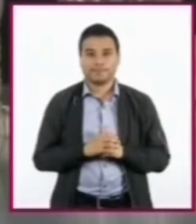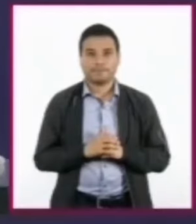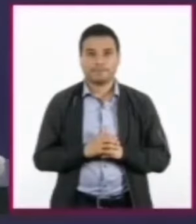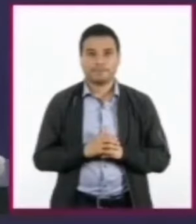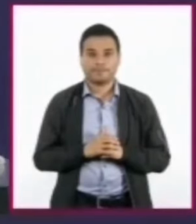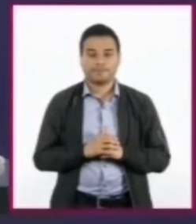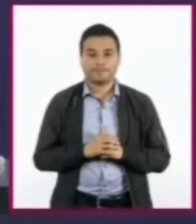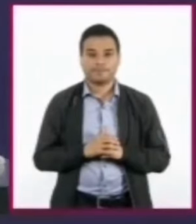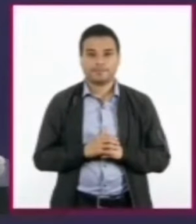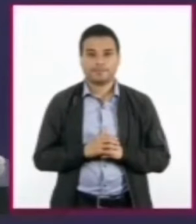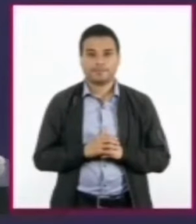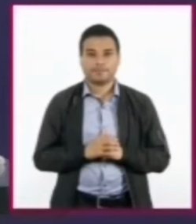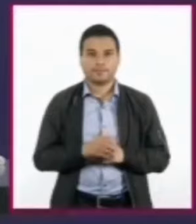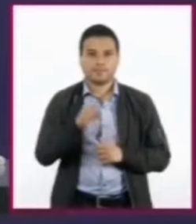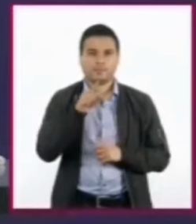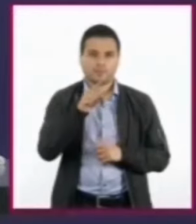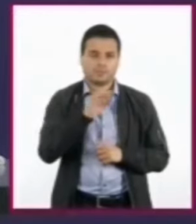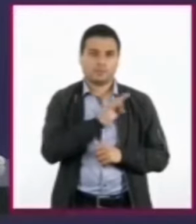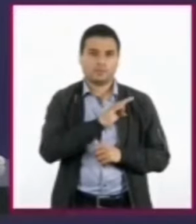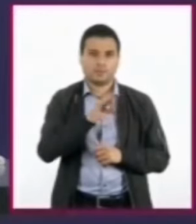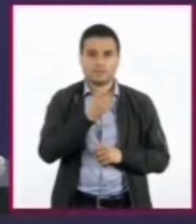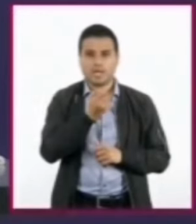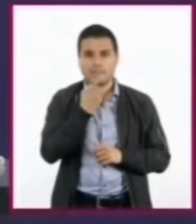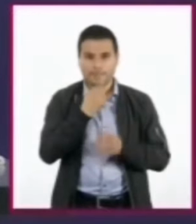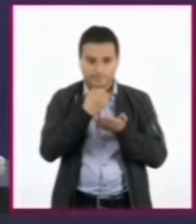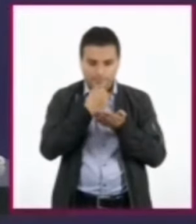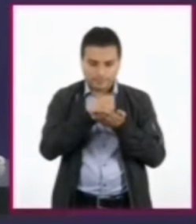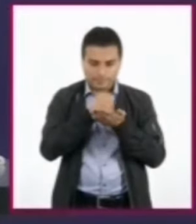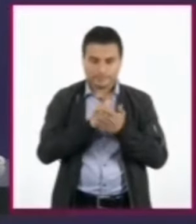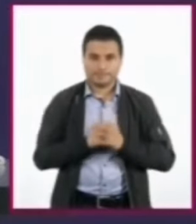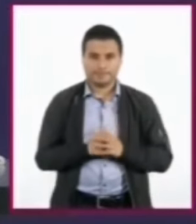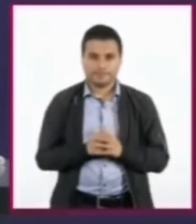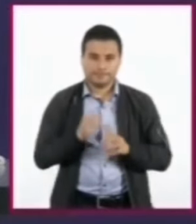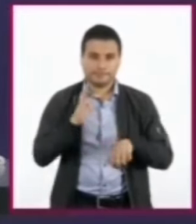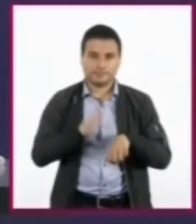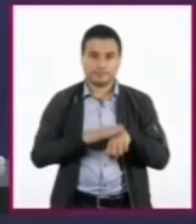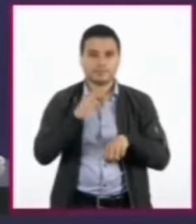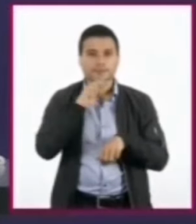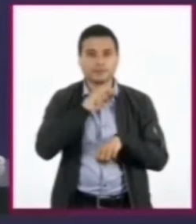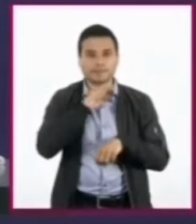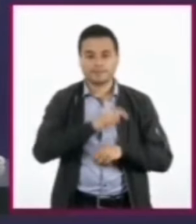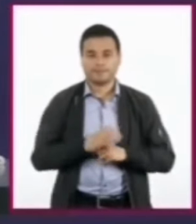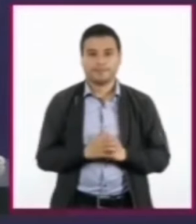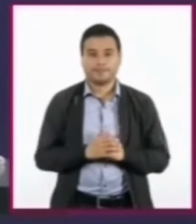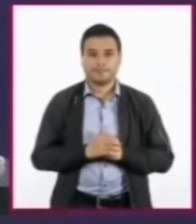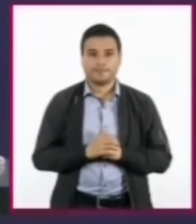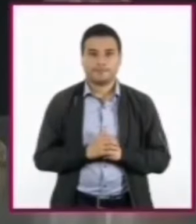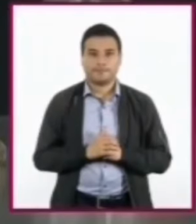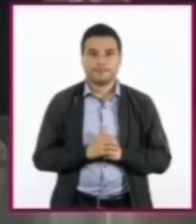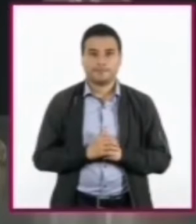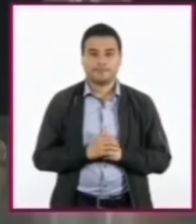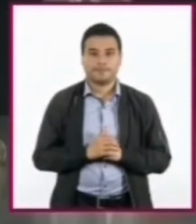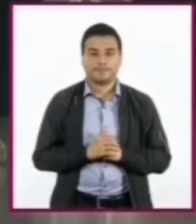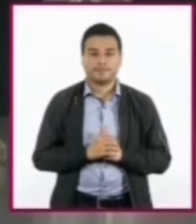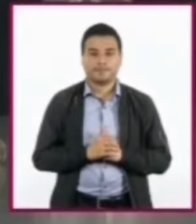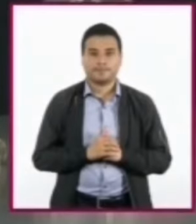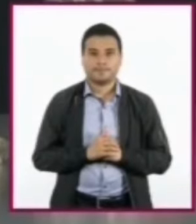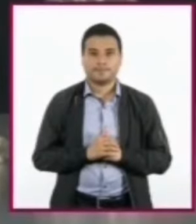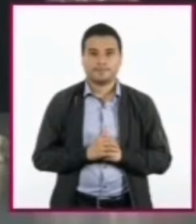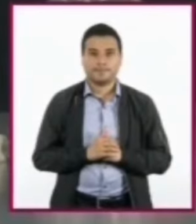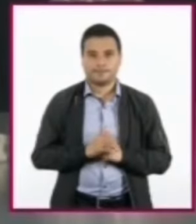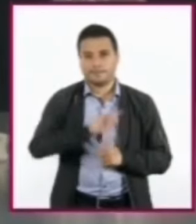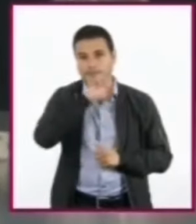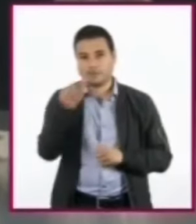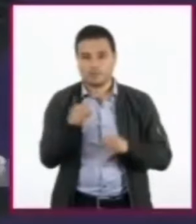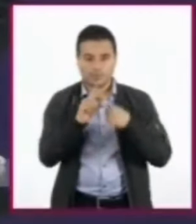que sea más rápido, puedes trozar en fragmentos más pequeños la pastilla efervescente para que no tengas problemas al momento